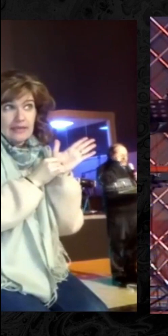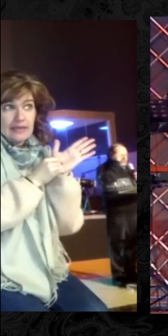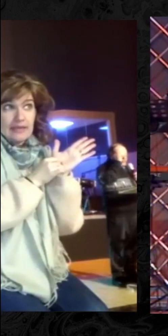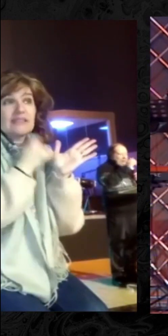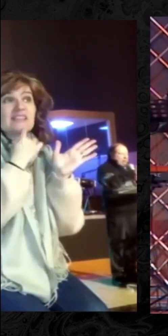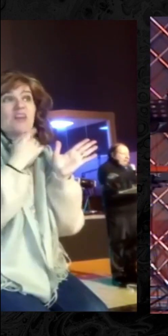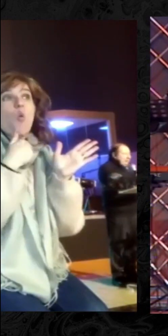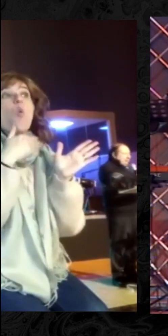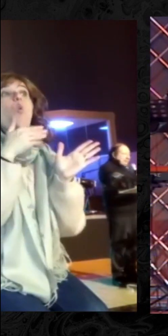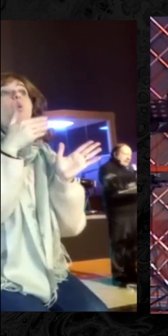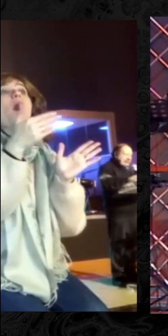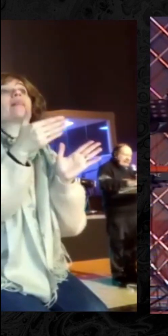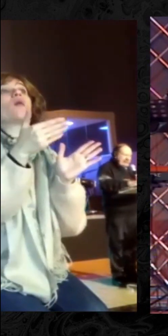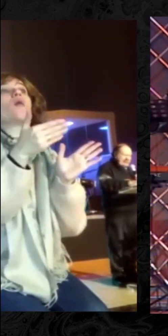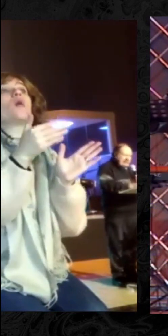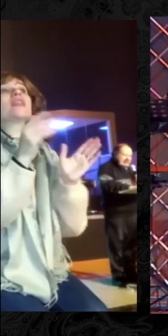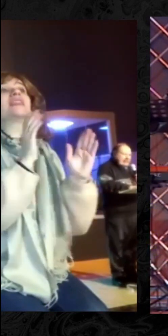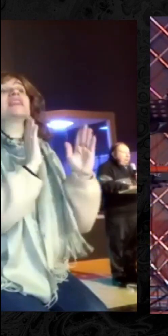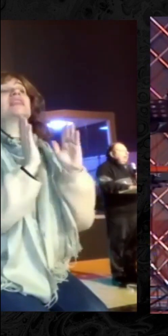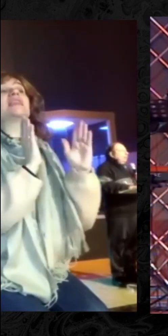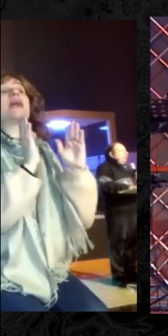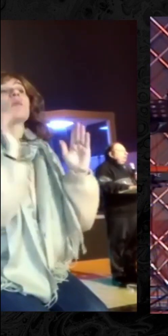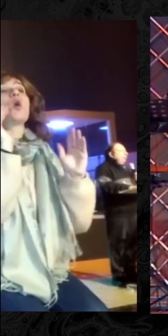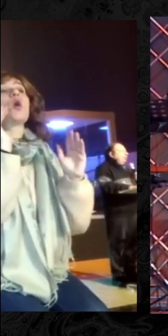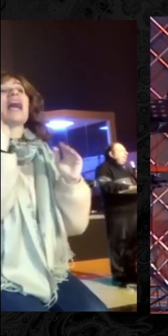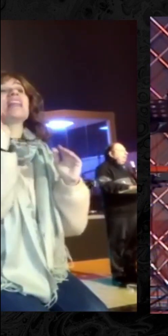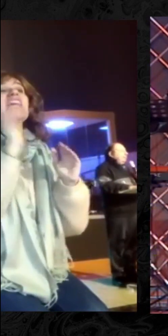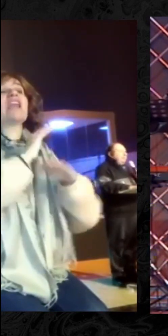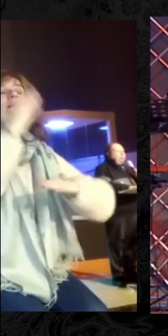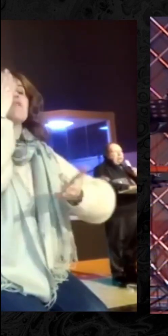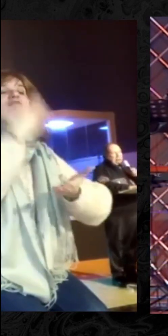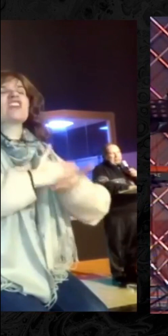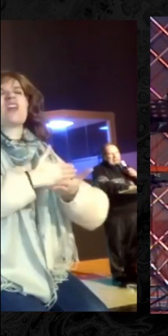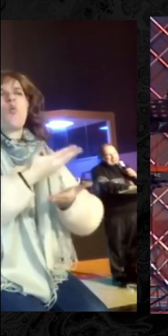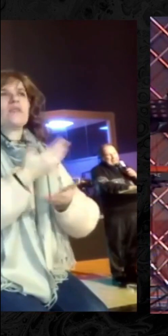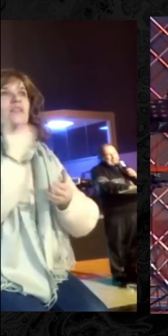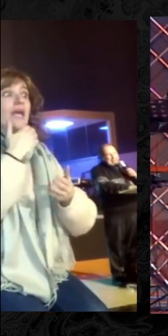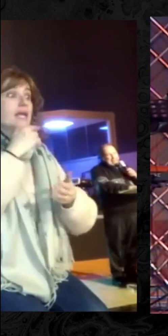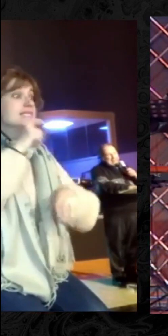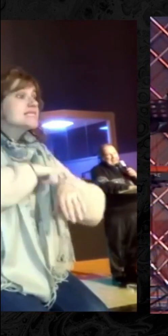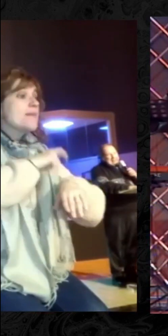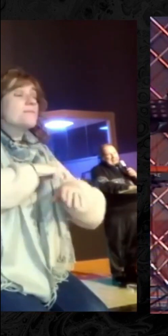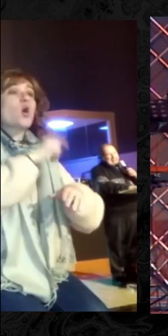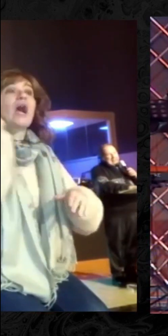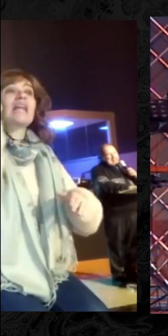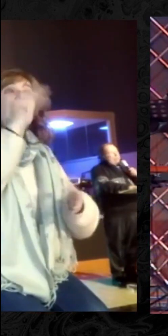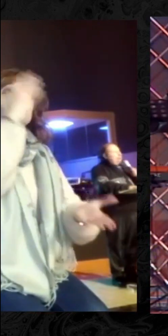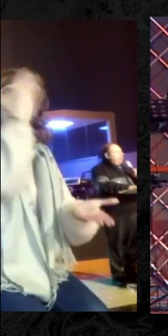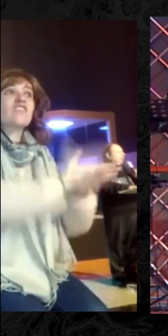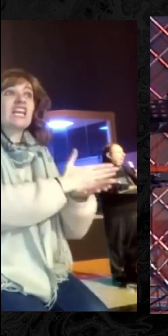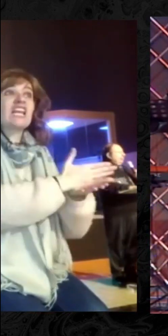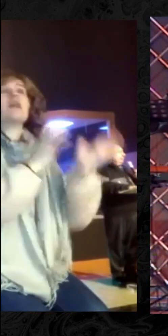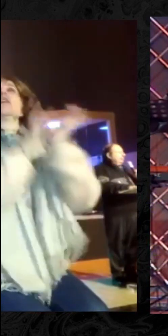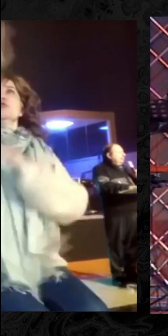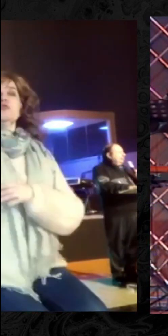tiempo de los gentiles es decir él viene cuando termine el tiempo de los gentiles y cuando